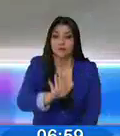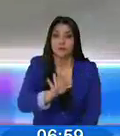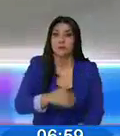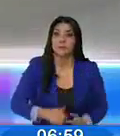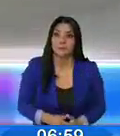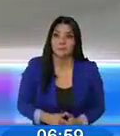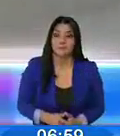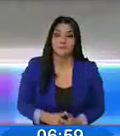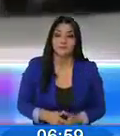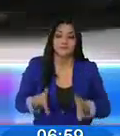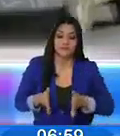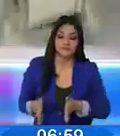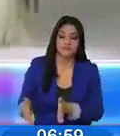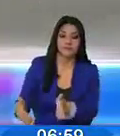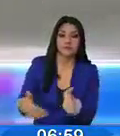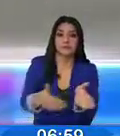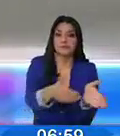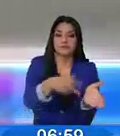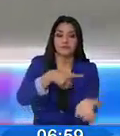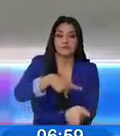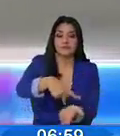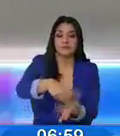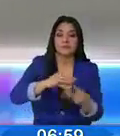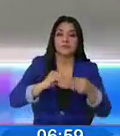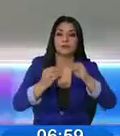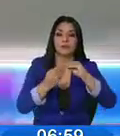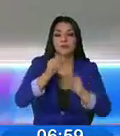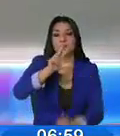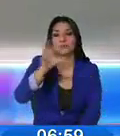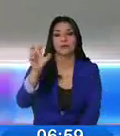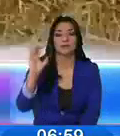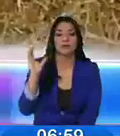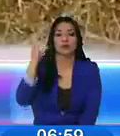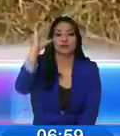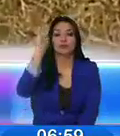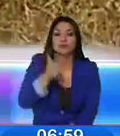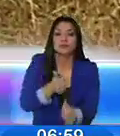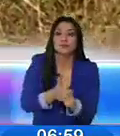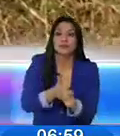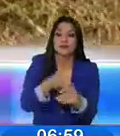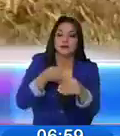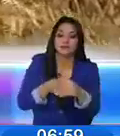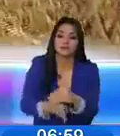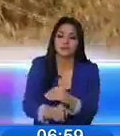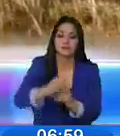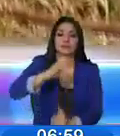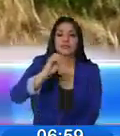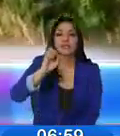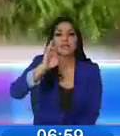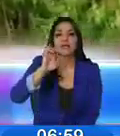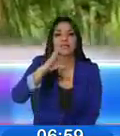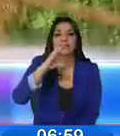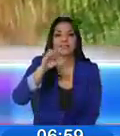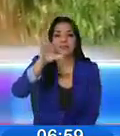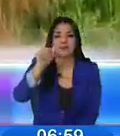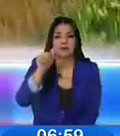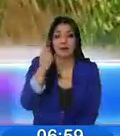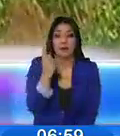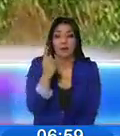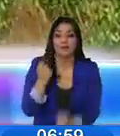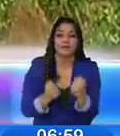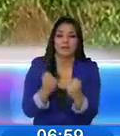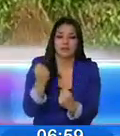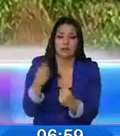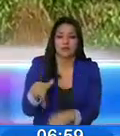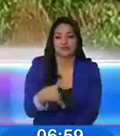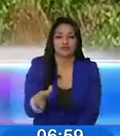ese sector del kilómetro 30 de la vía La Costa, a pocos kilómetros el ingreso a Cerecita. Solo un vehículo involucrado, es una pérdida de